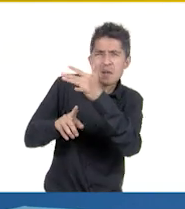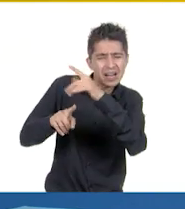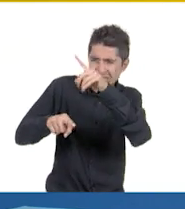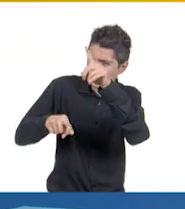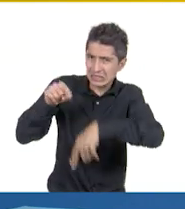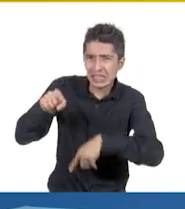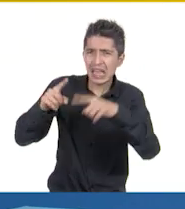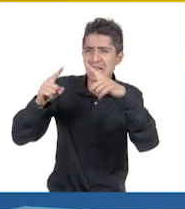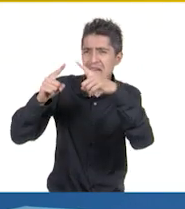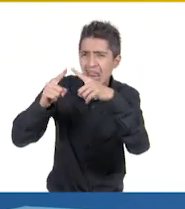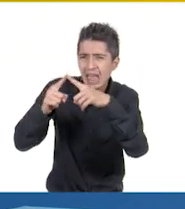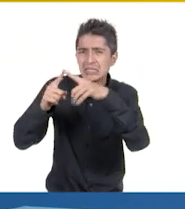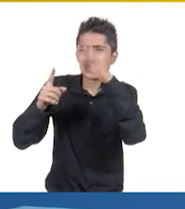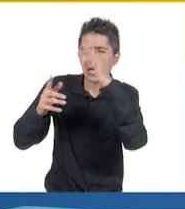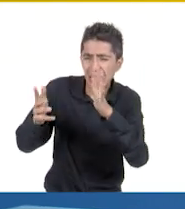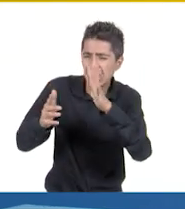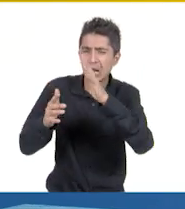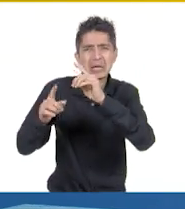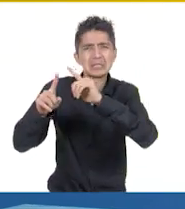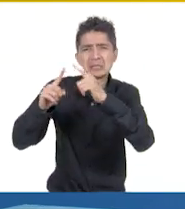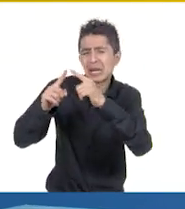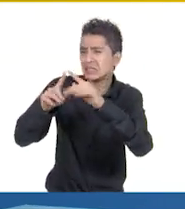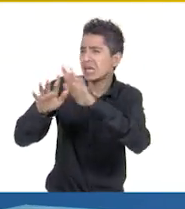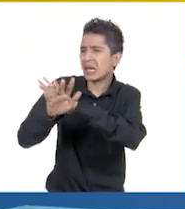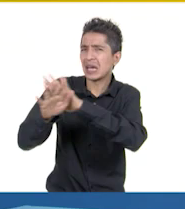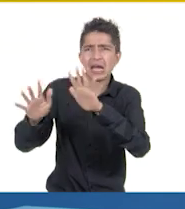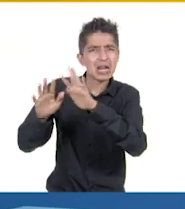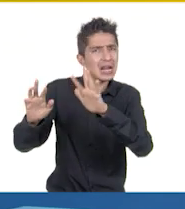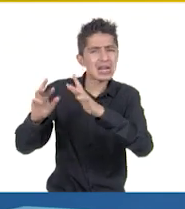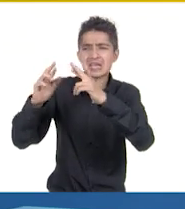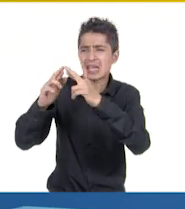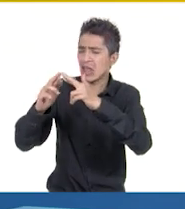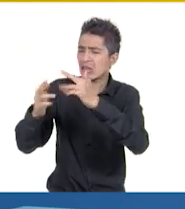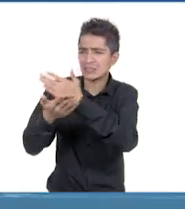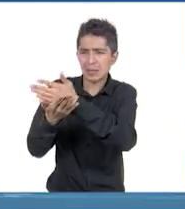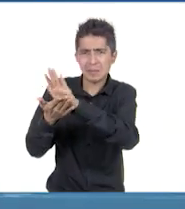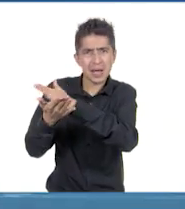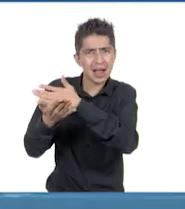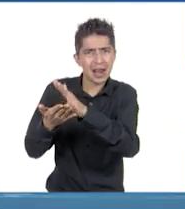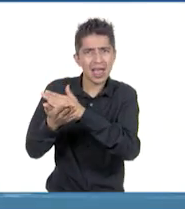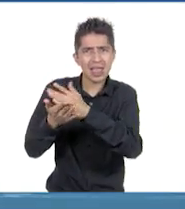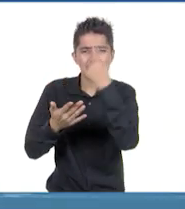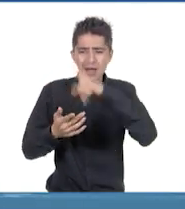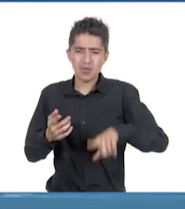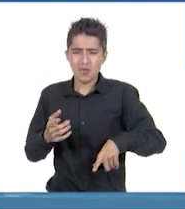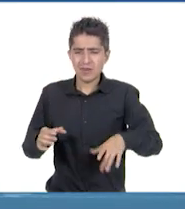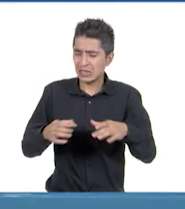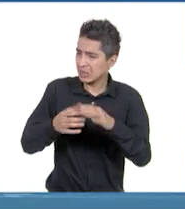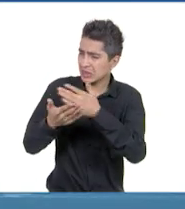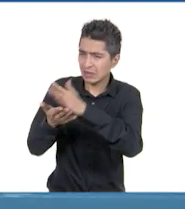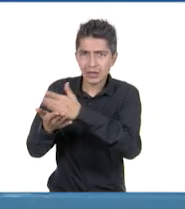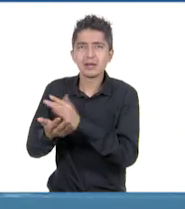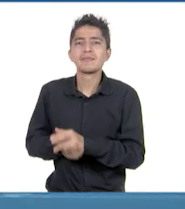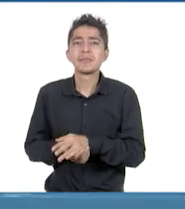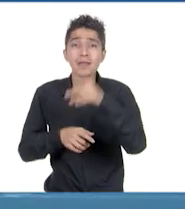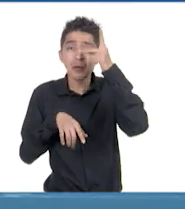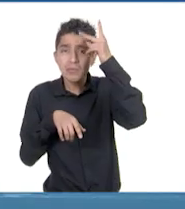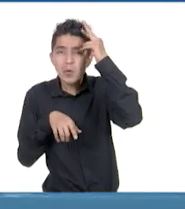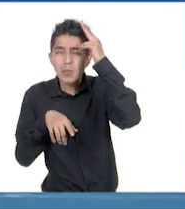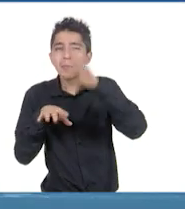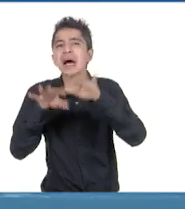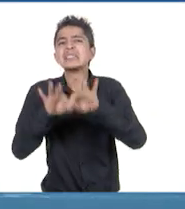se convirtiera en una autoridad separada del Estado, para Porfirio Díaz la prioridad se va a convertir